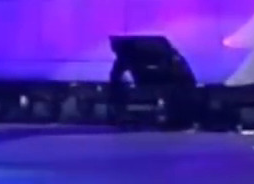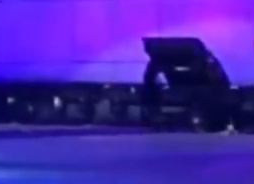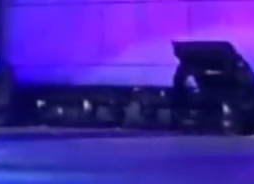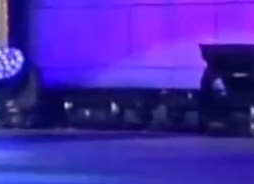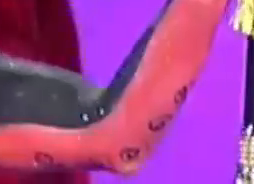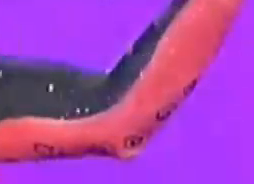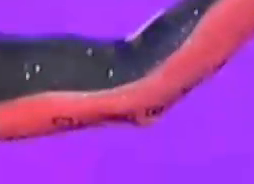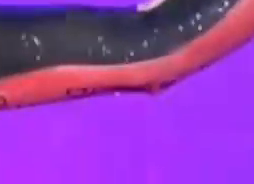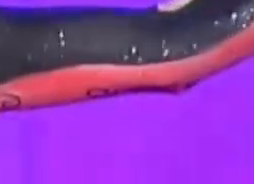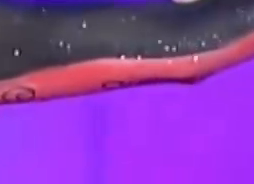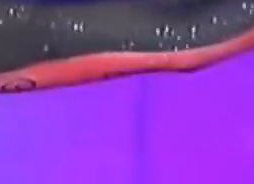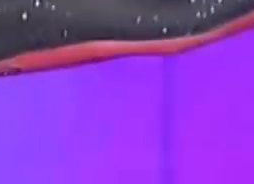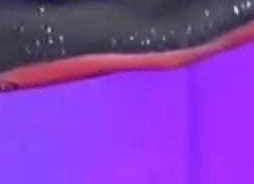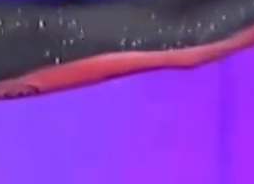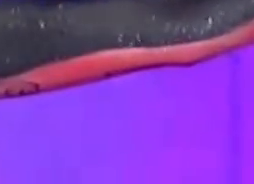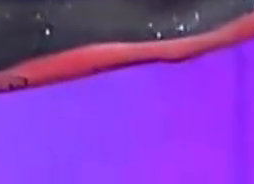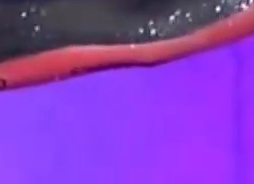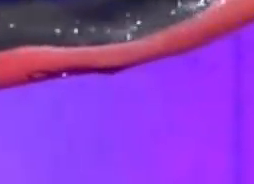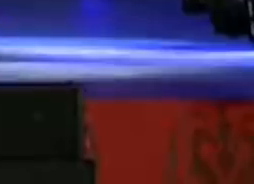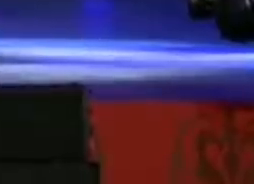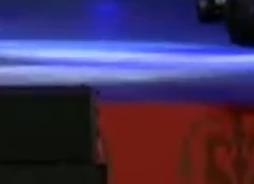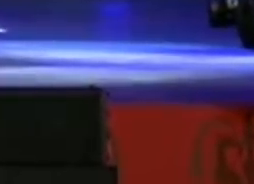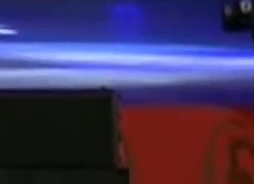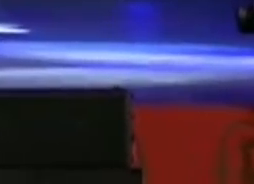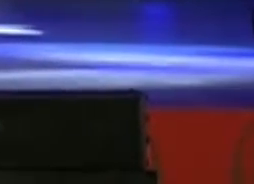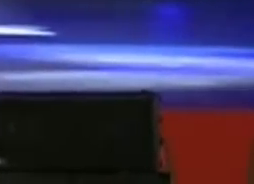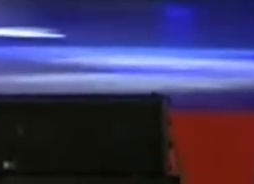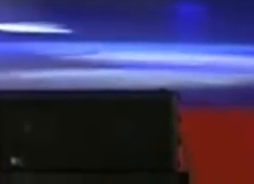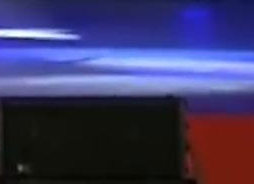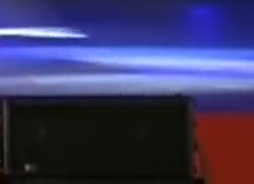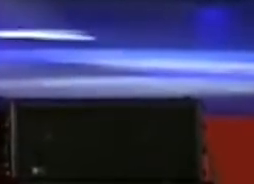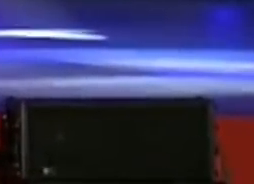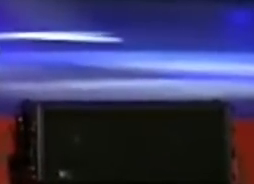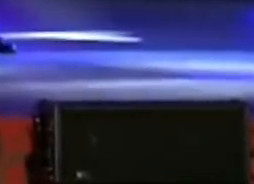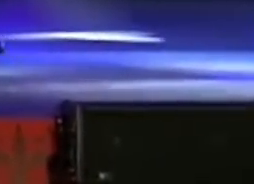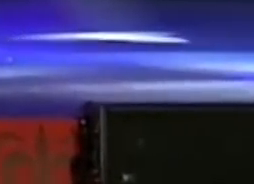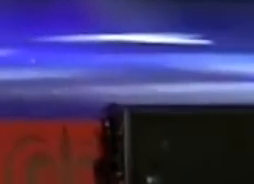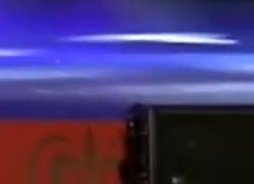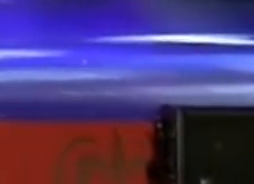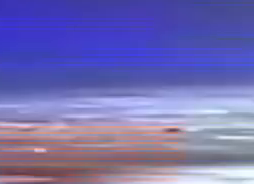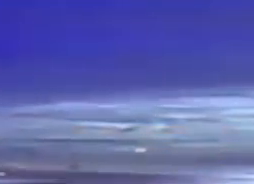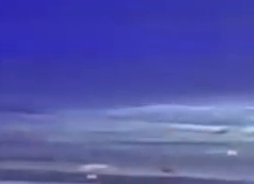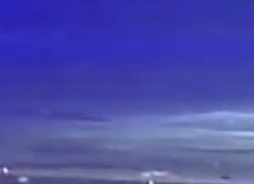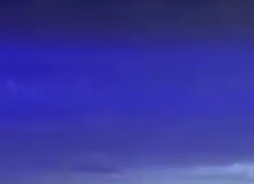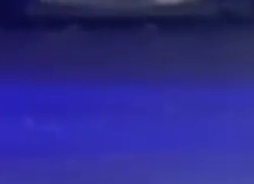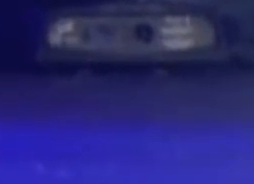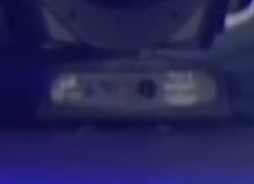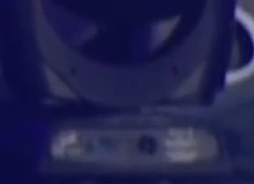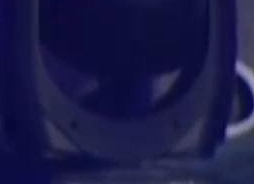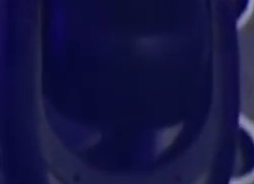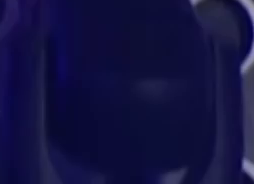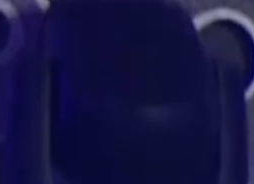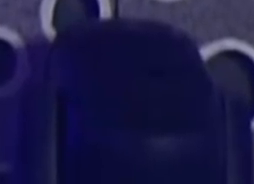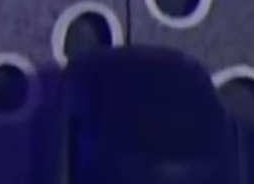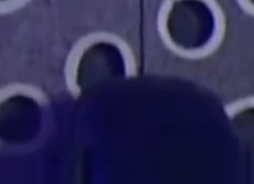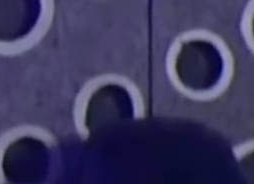lying. No! No! Don't look at that! Been 300 years, right down to the day. Now the witch is back,